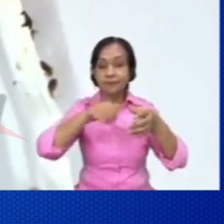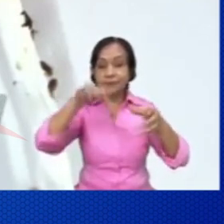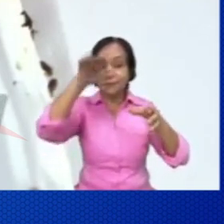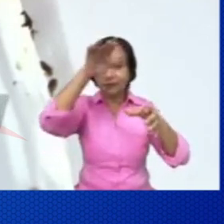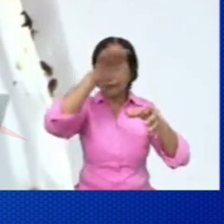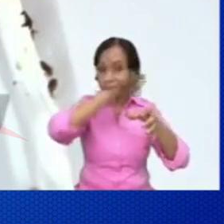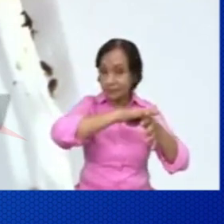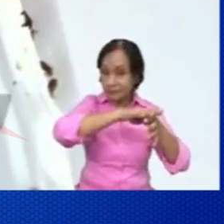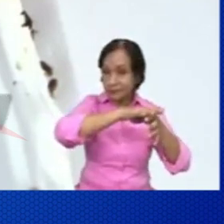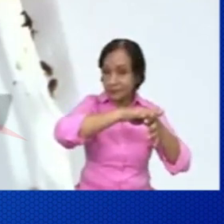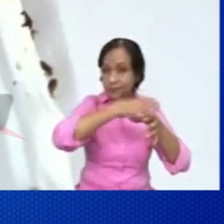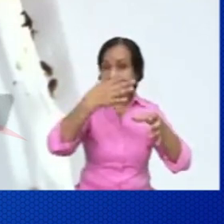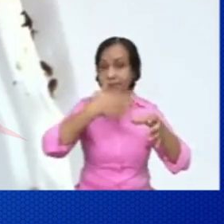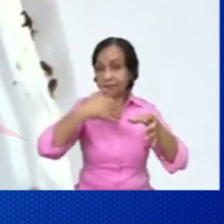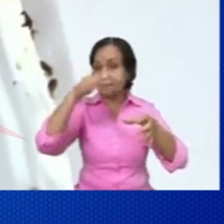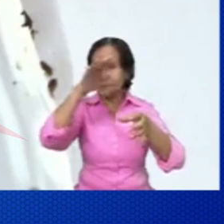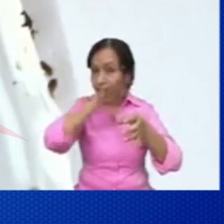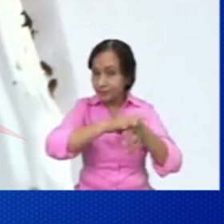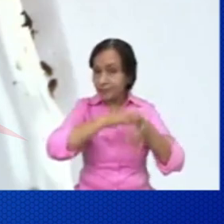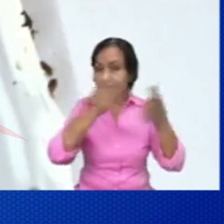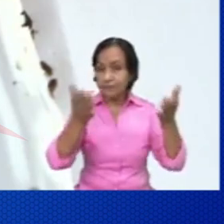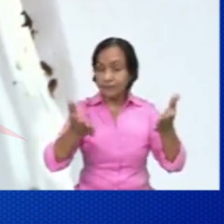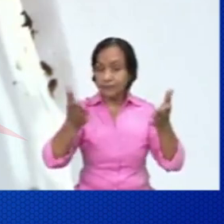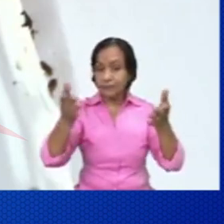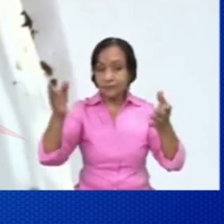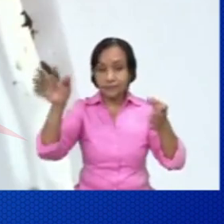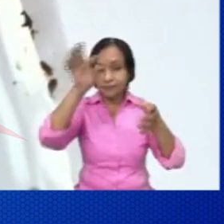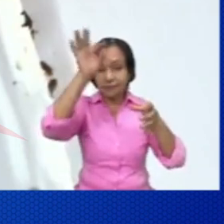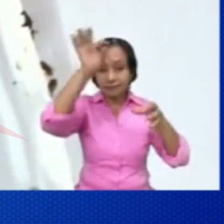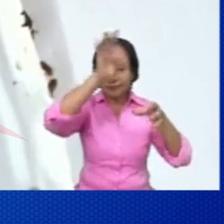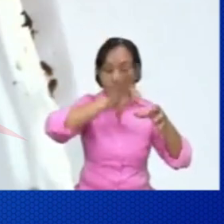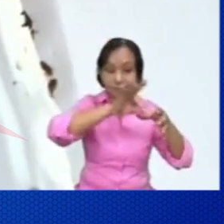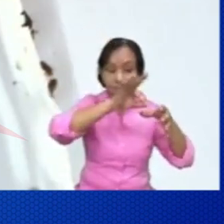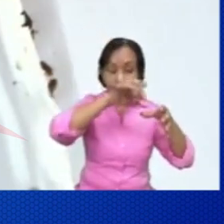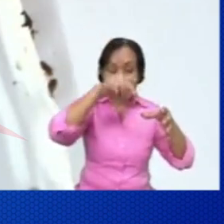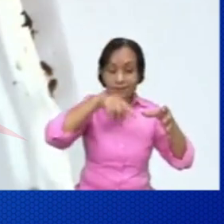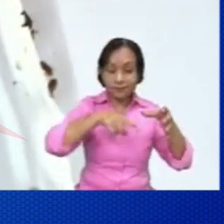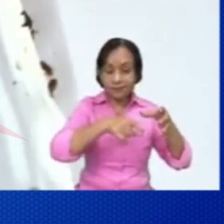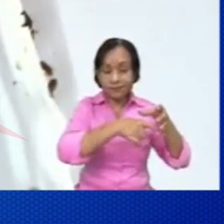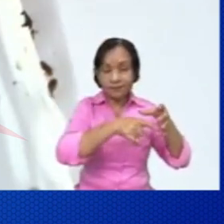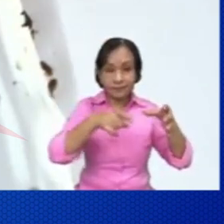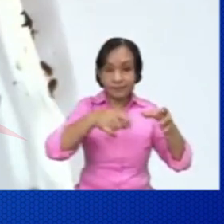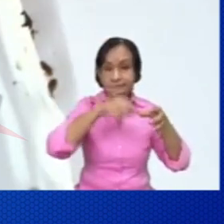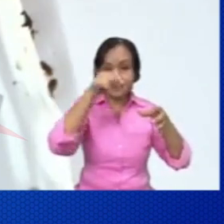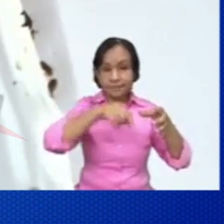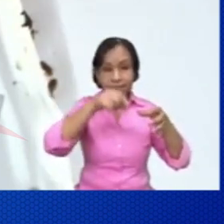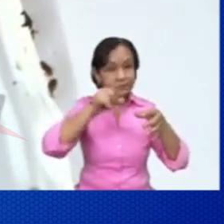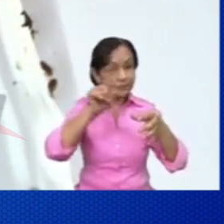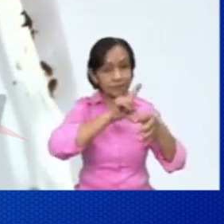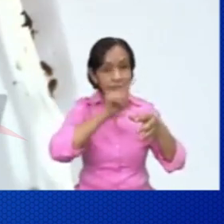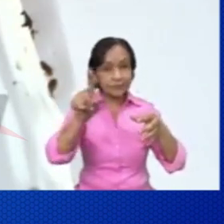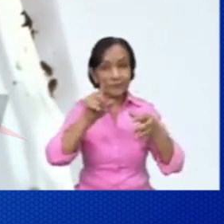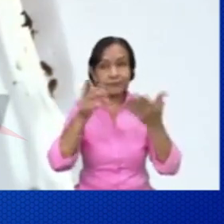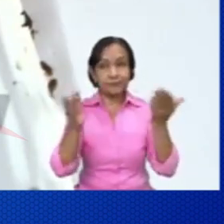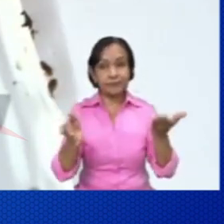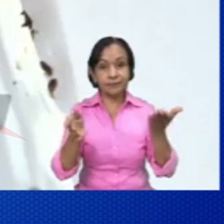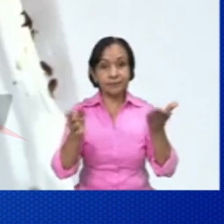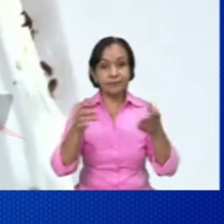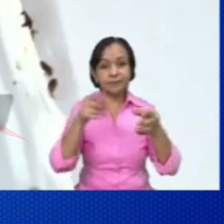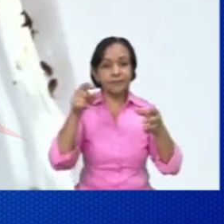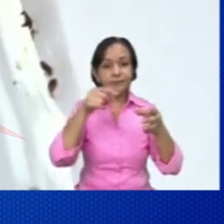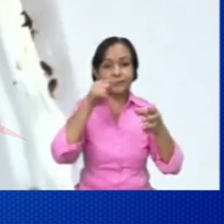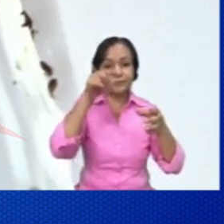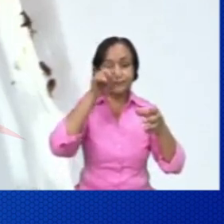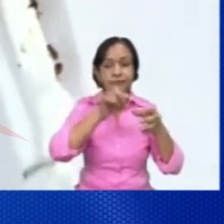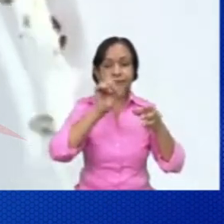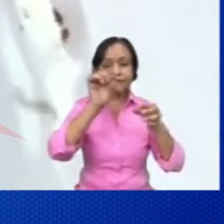mantenerla tapada para que no entren los mosquitos y no pongan los huevos. Inicialmente los huevos los ponen